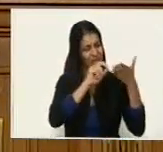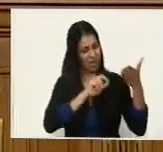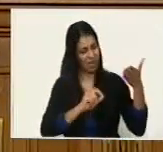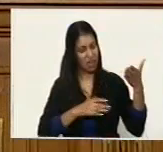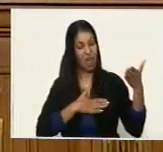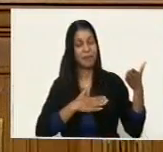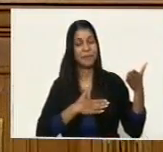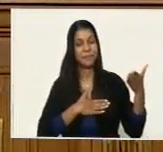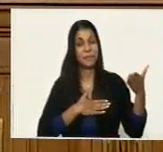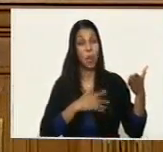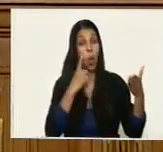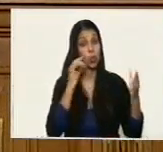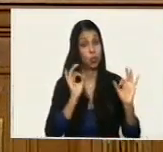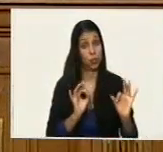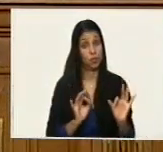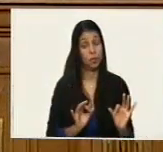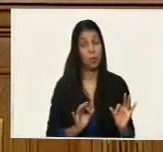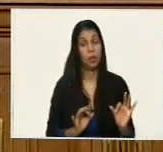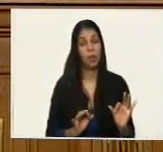Hay que tener mucho cuidado.